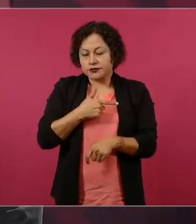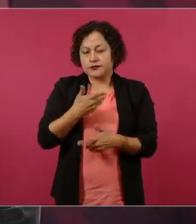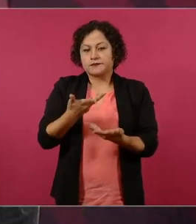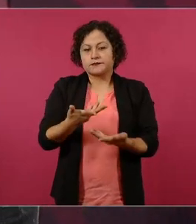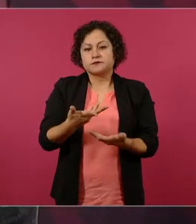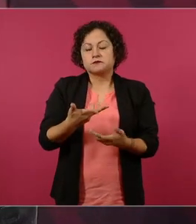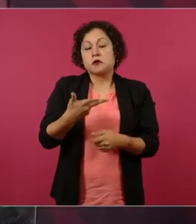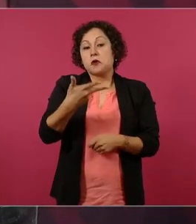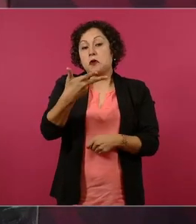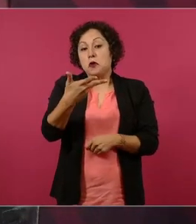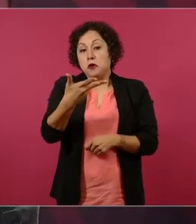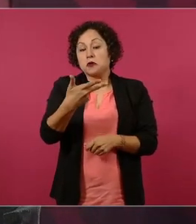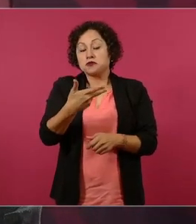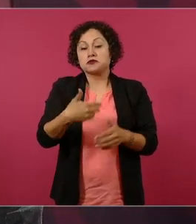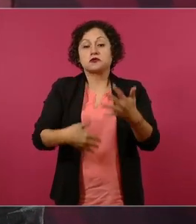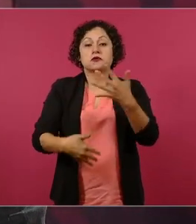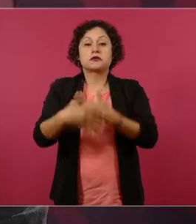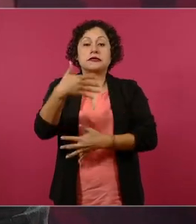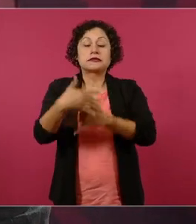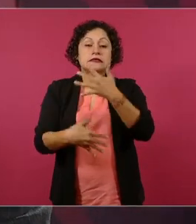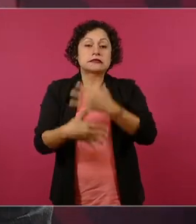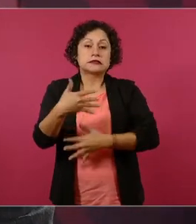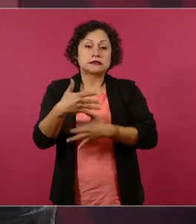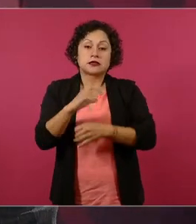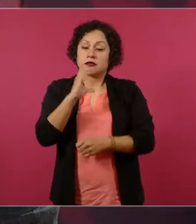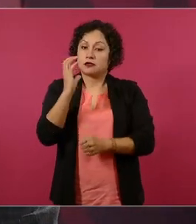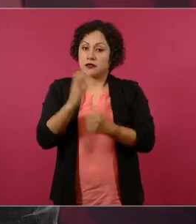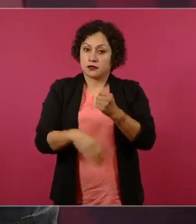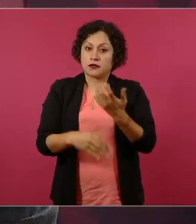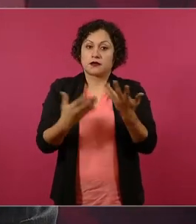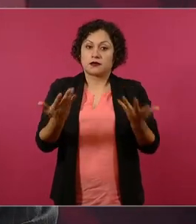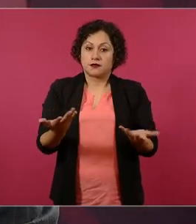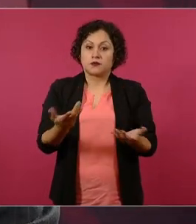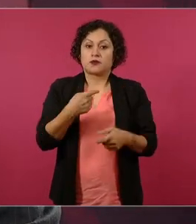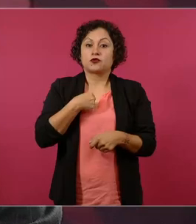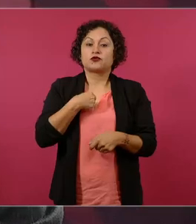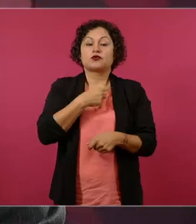la noche tenido que venir a ver el